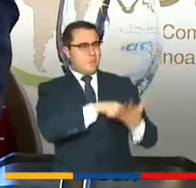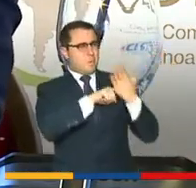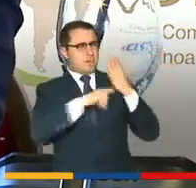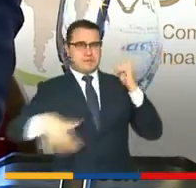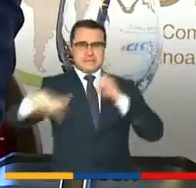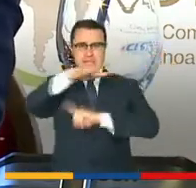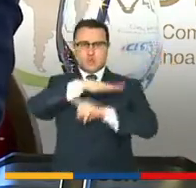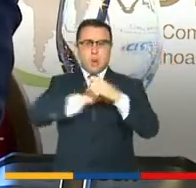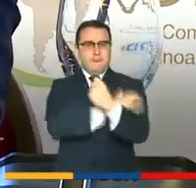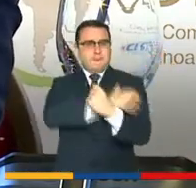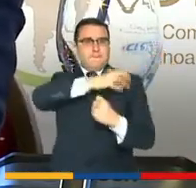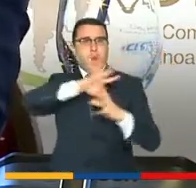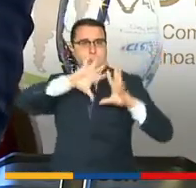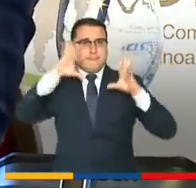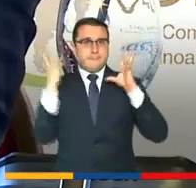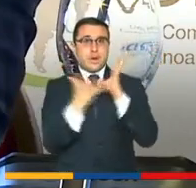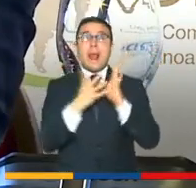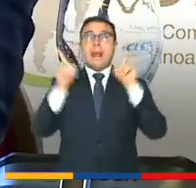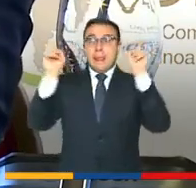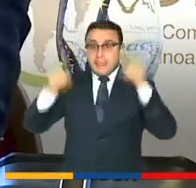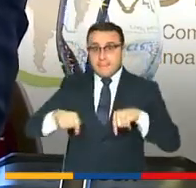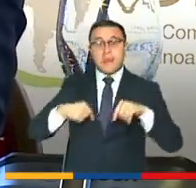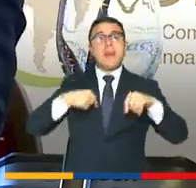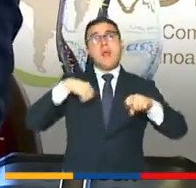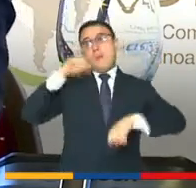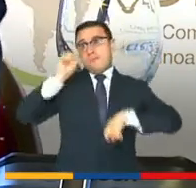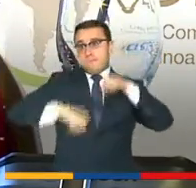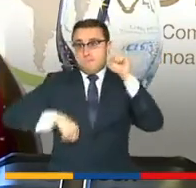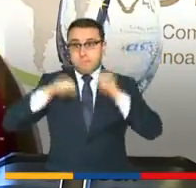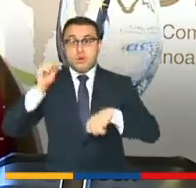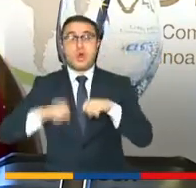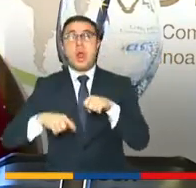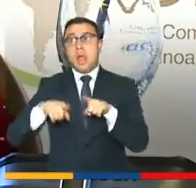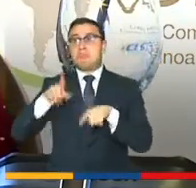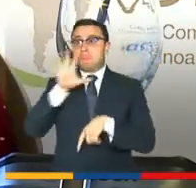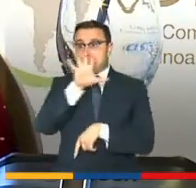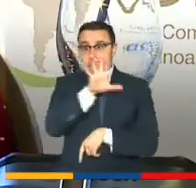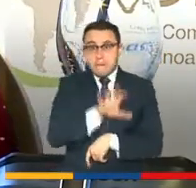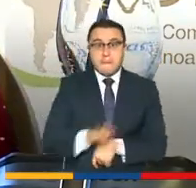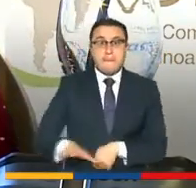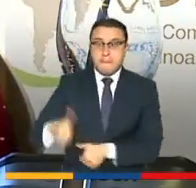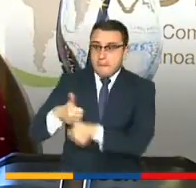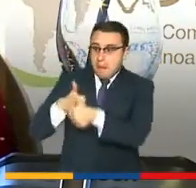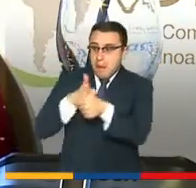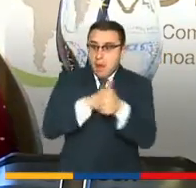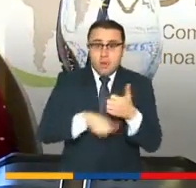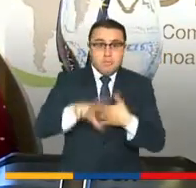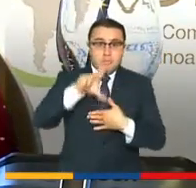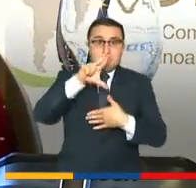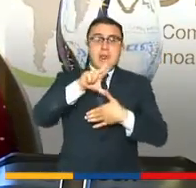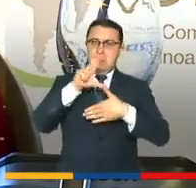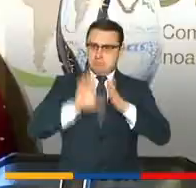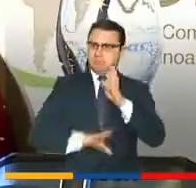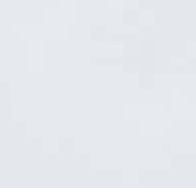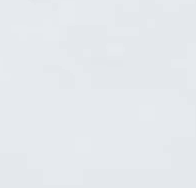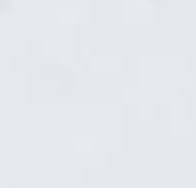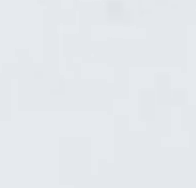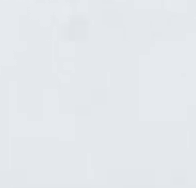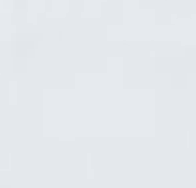también puede ser el escenario de un incremento del poder autónomo político de América Latina en el mundo.